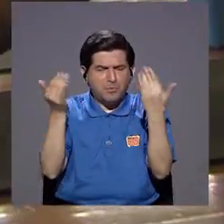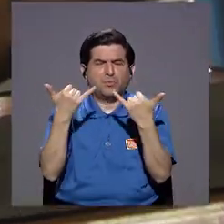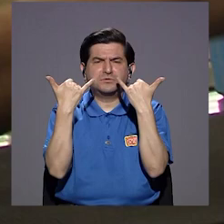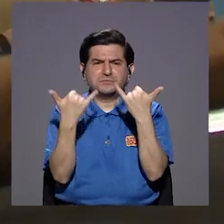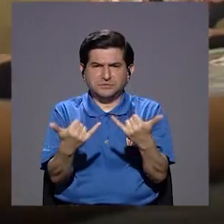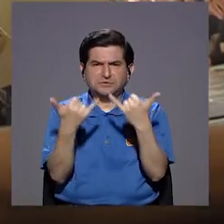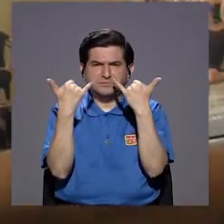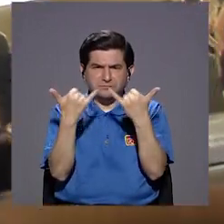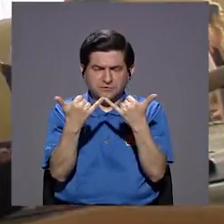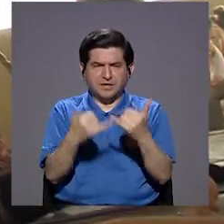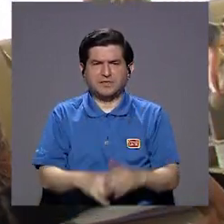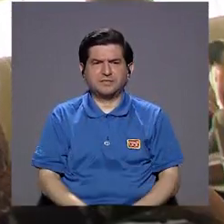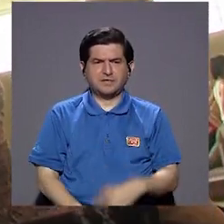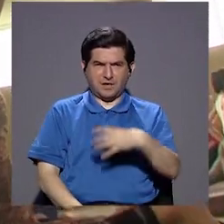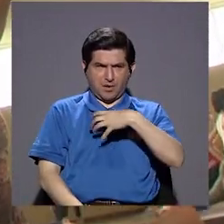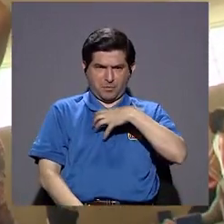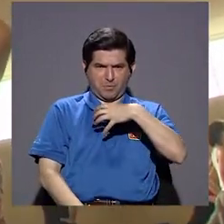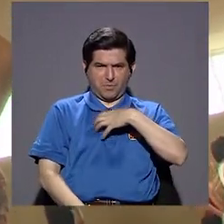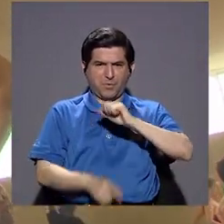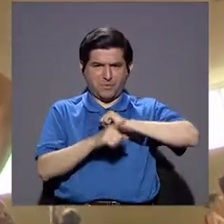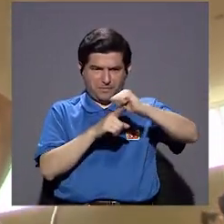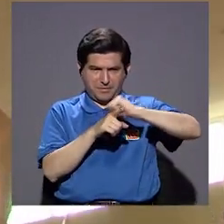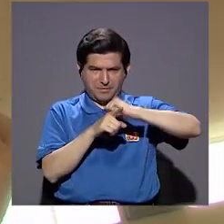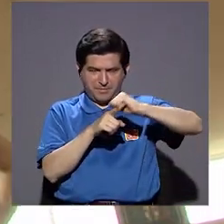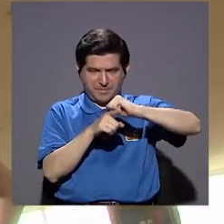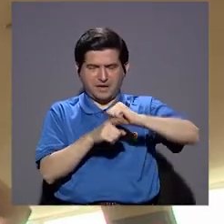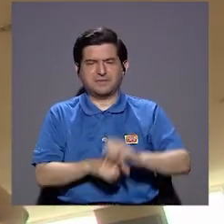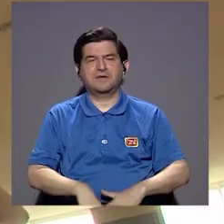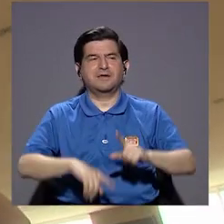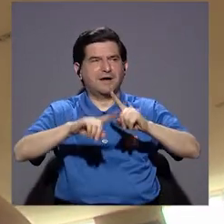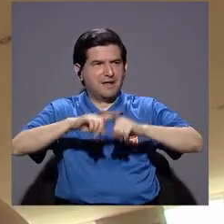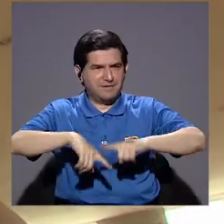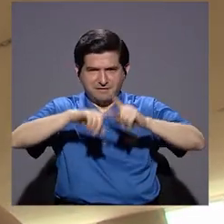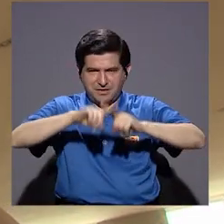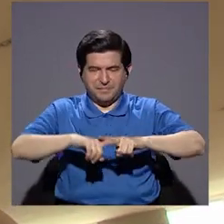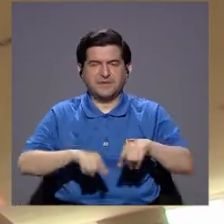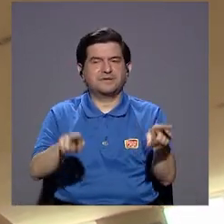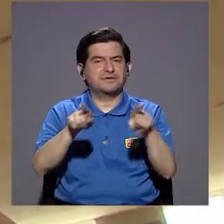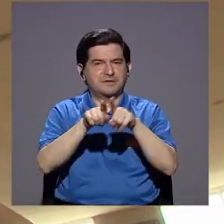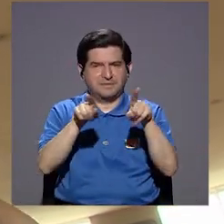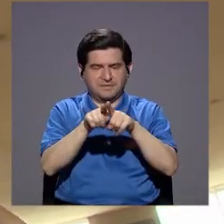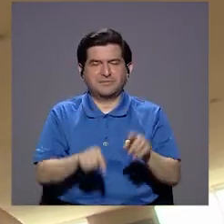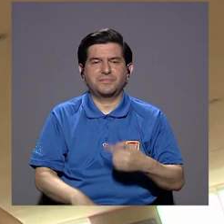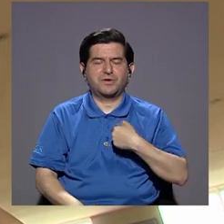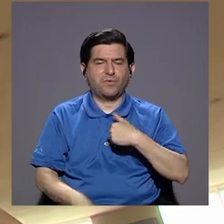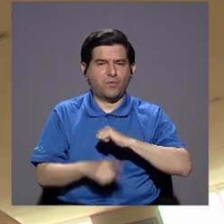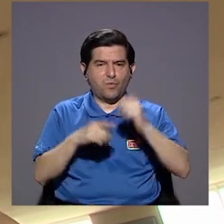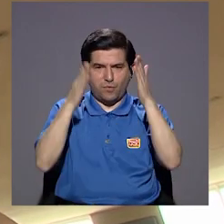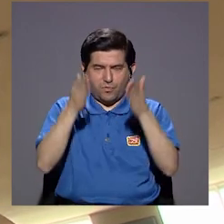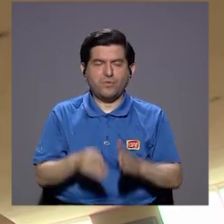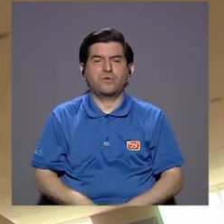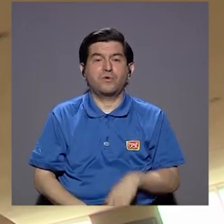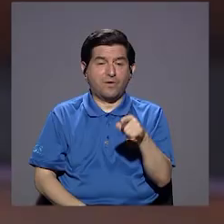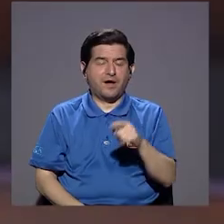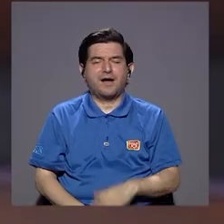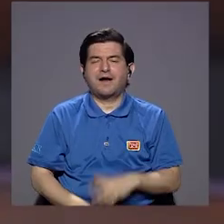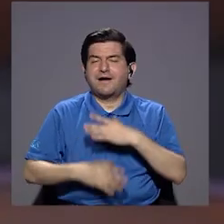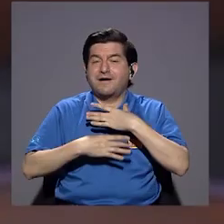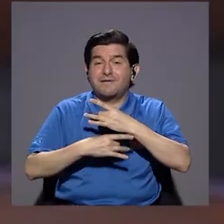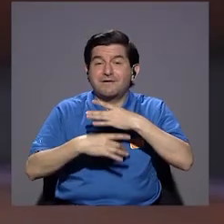motivación ya propia en la práctica, que depende, ¿no? Eso ya también depende de que uno como practicante haga el